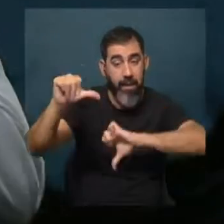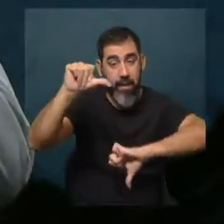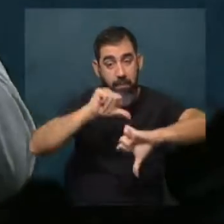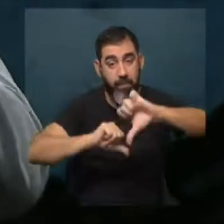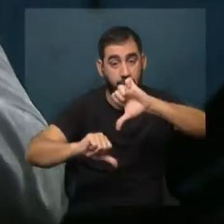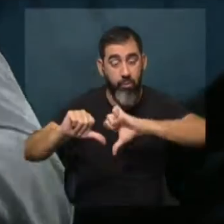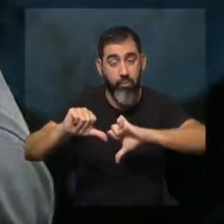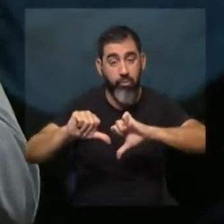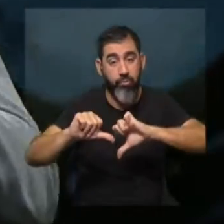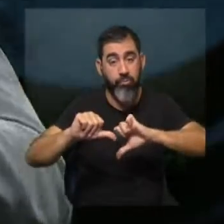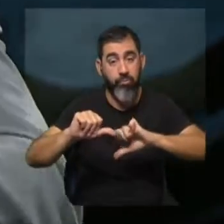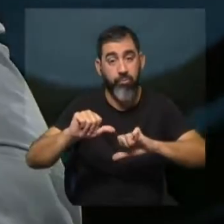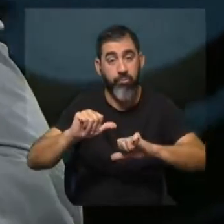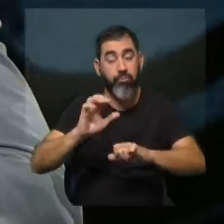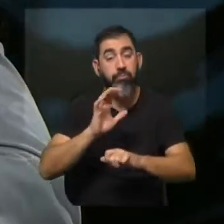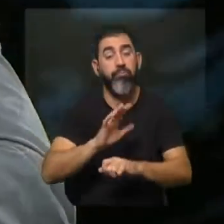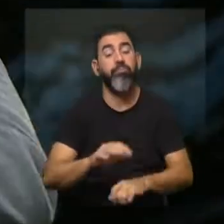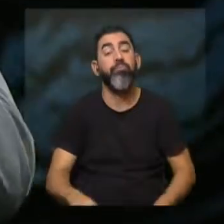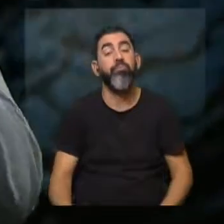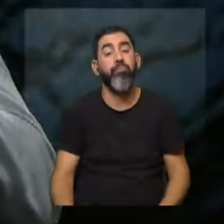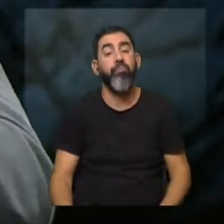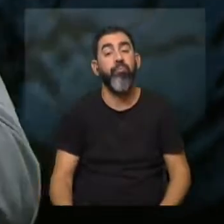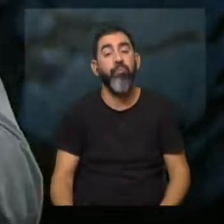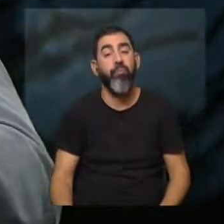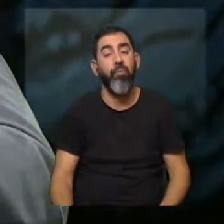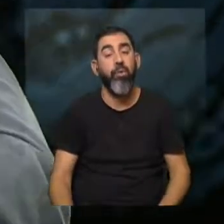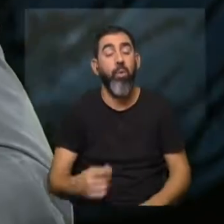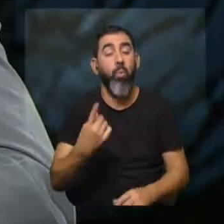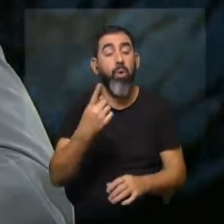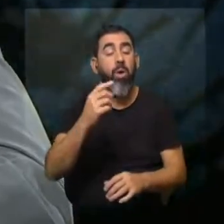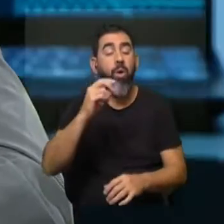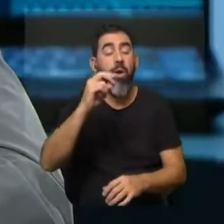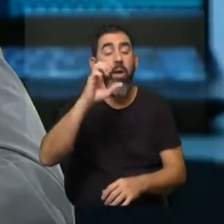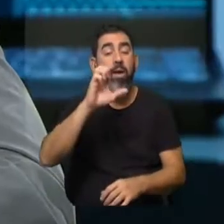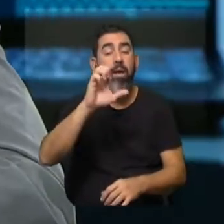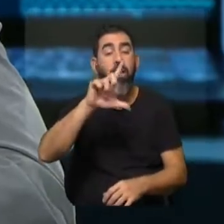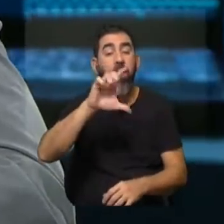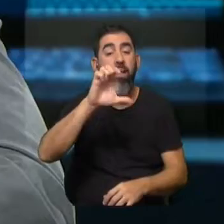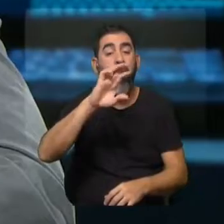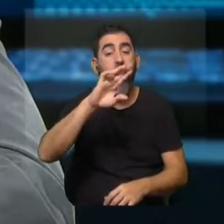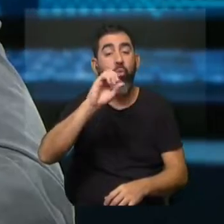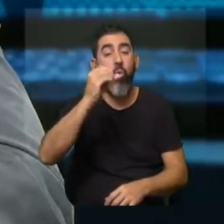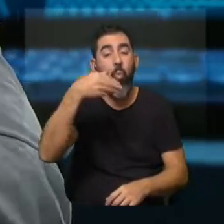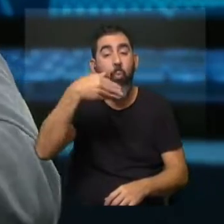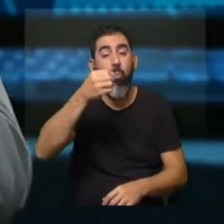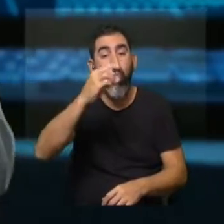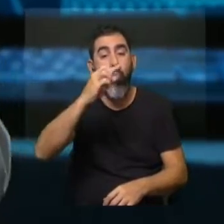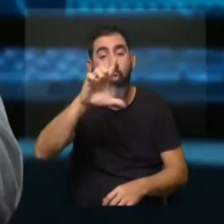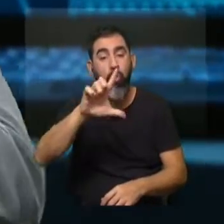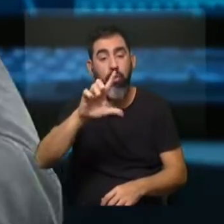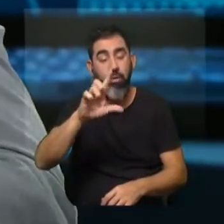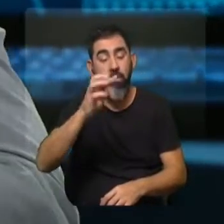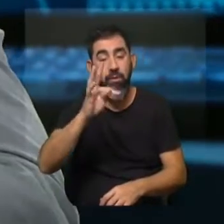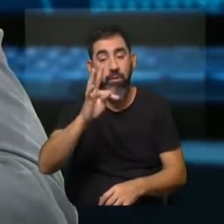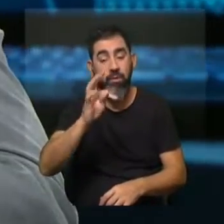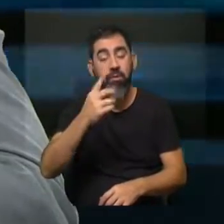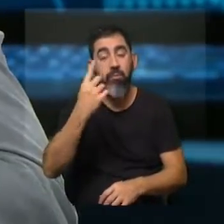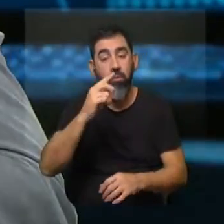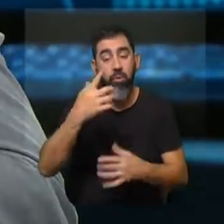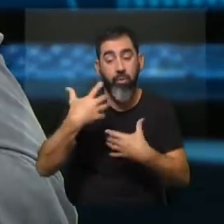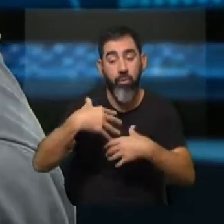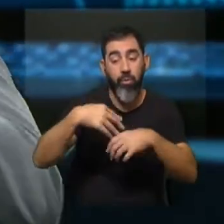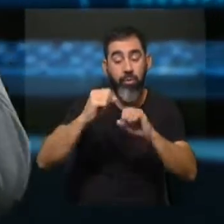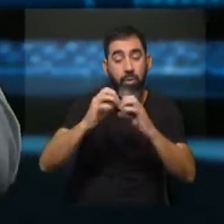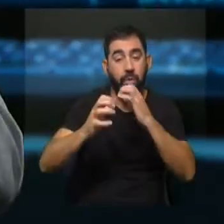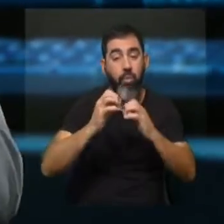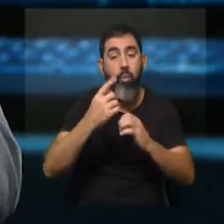es del orden de electronvolt, por decir algo, usar una unidad, pero no hace falta el nombre. Y la energía que se obtiene por medios nucleares es del